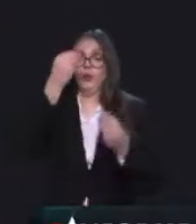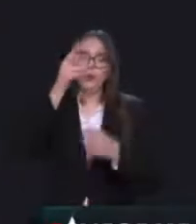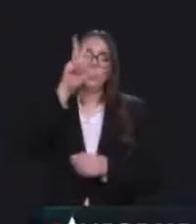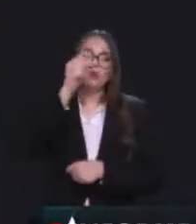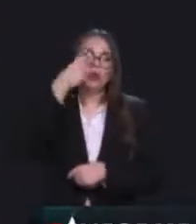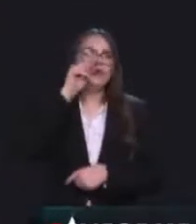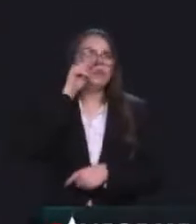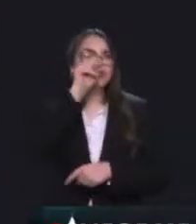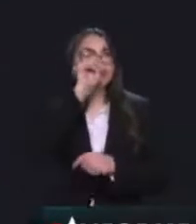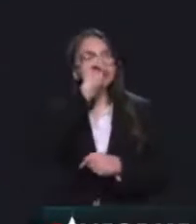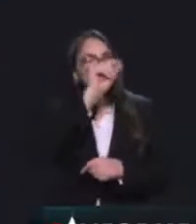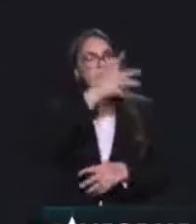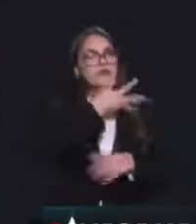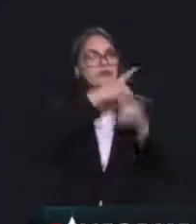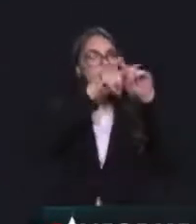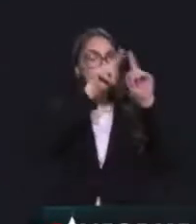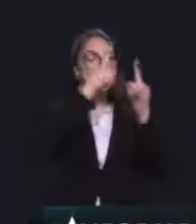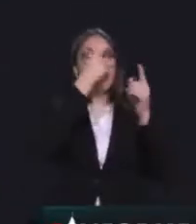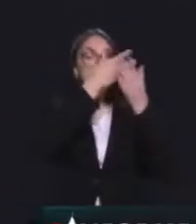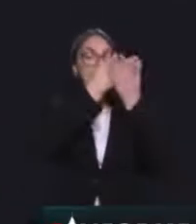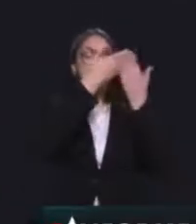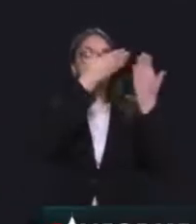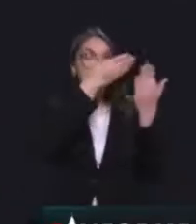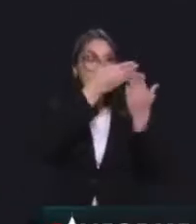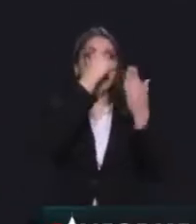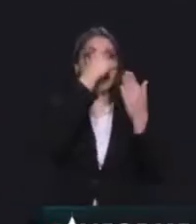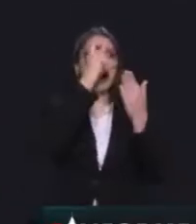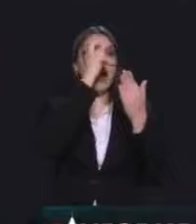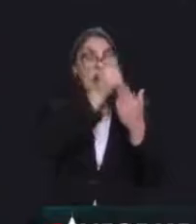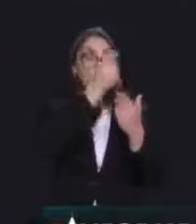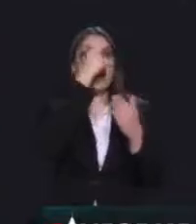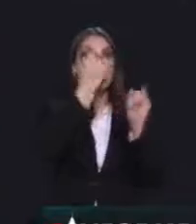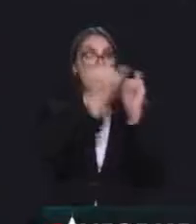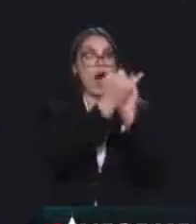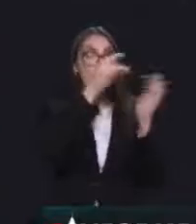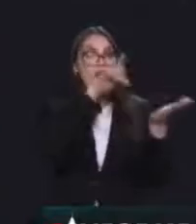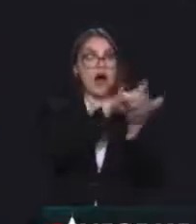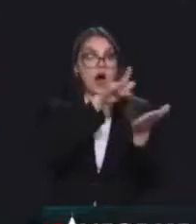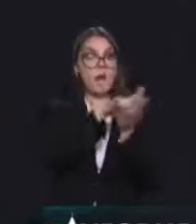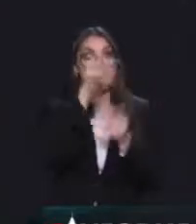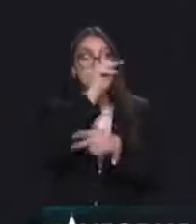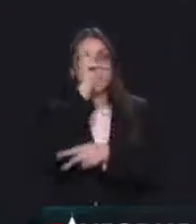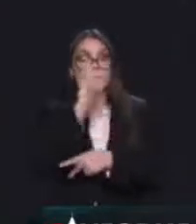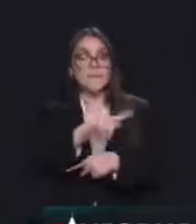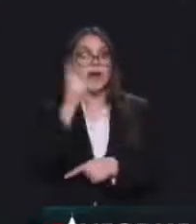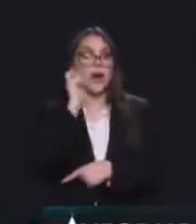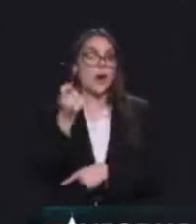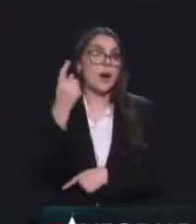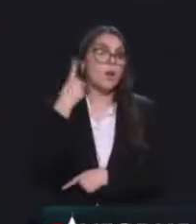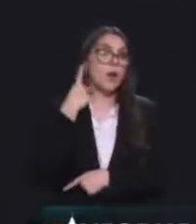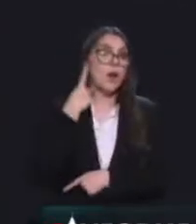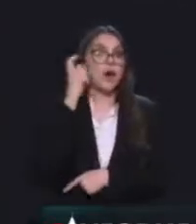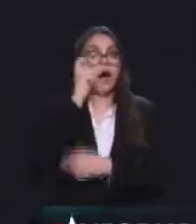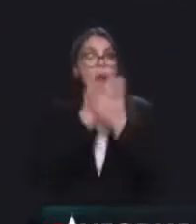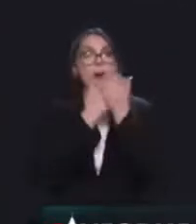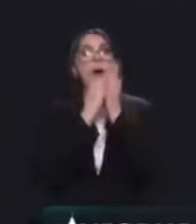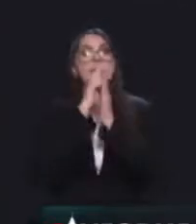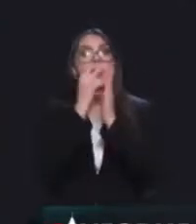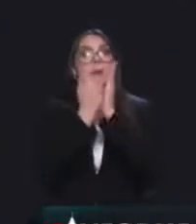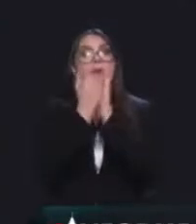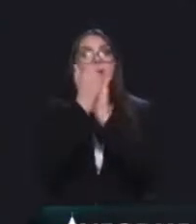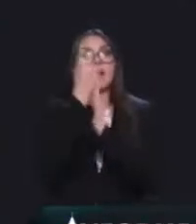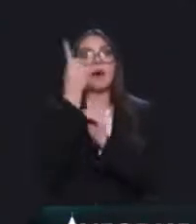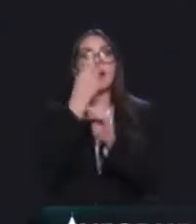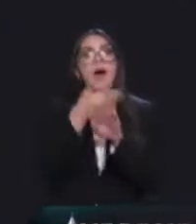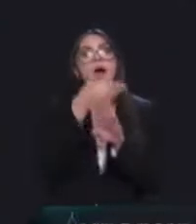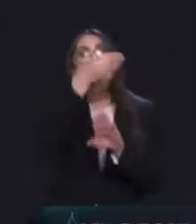diferencia que podríamos presumir que la actual política social del gobierno y también las remesas, pues han tenido mejores efectos que los que había, al menos